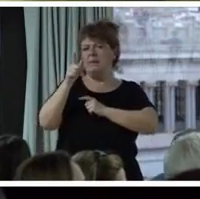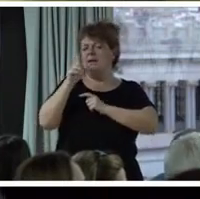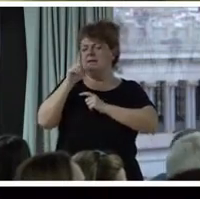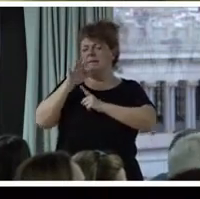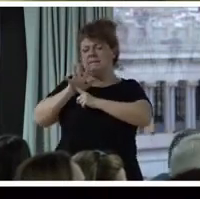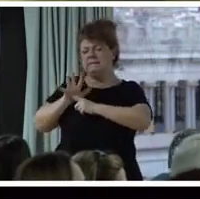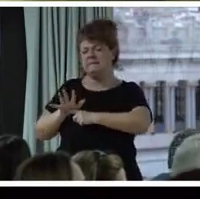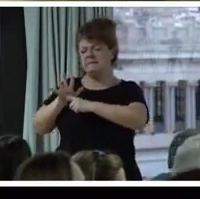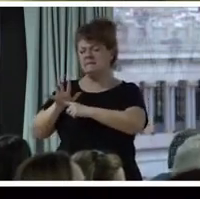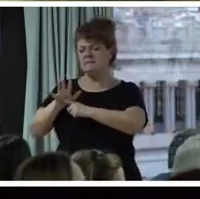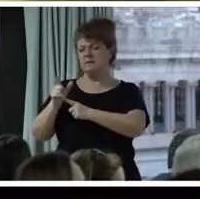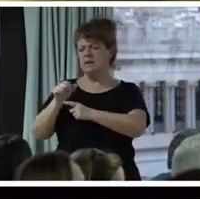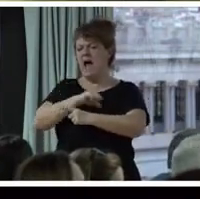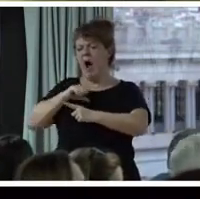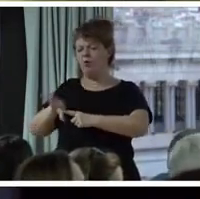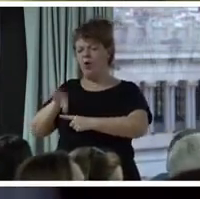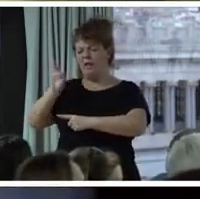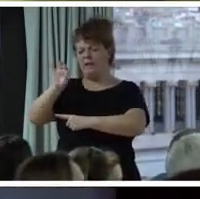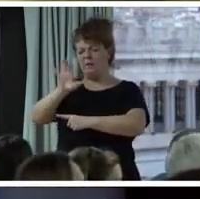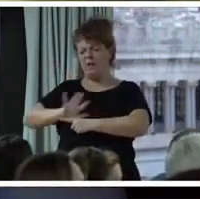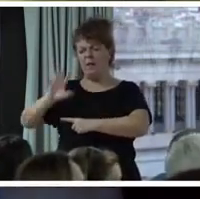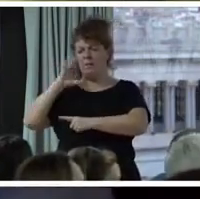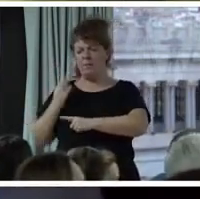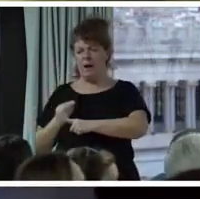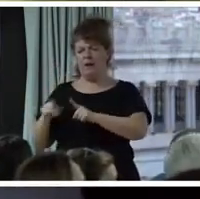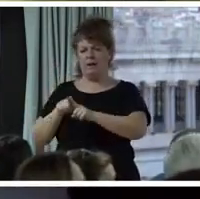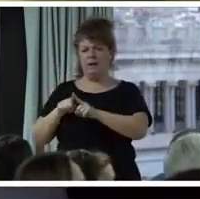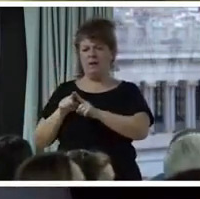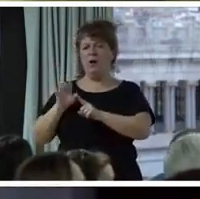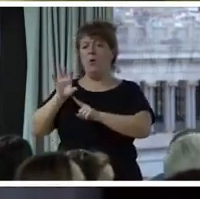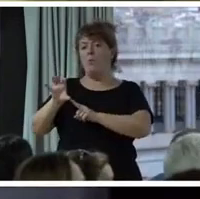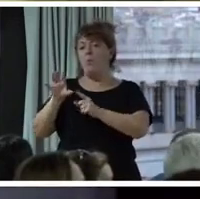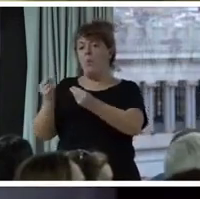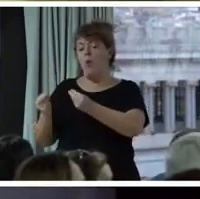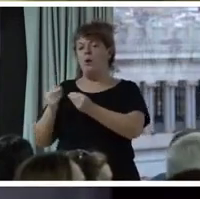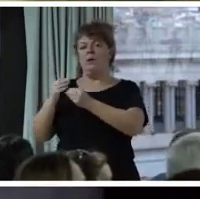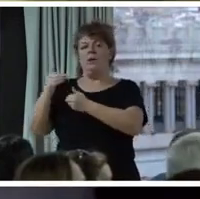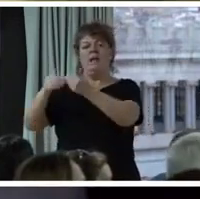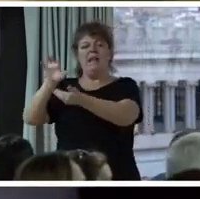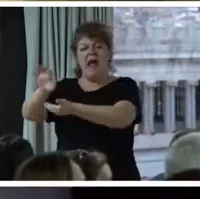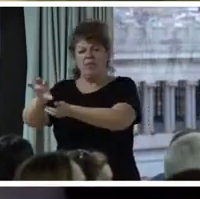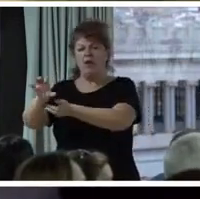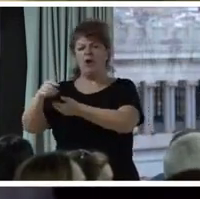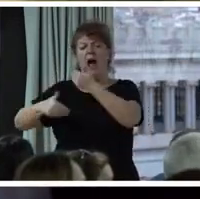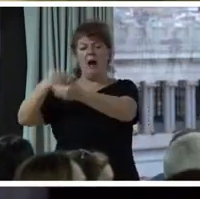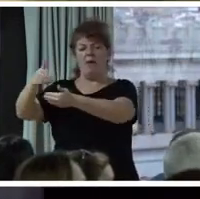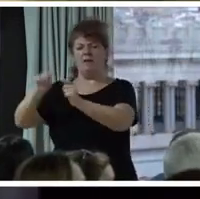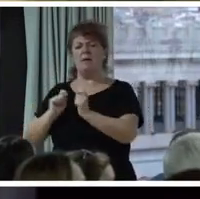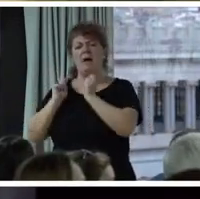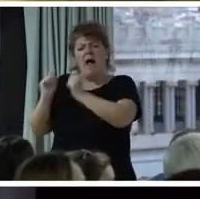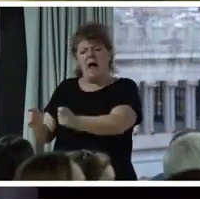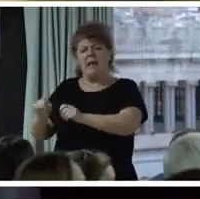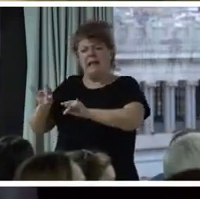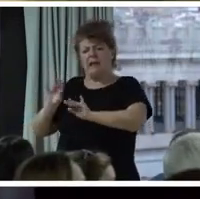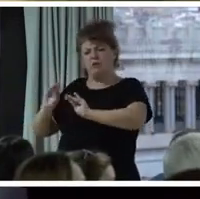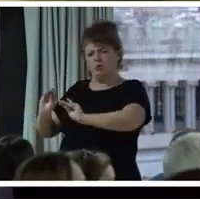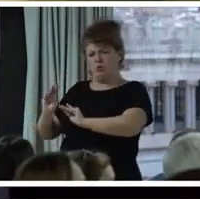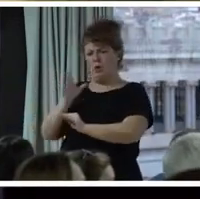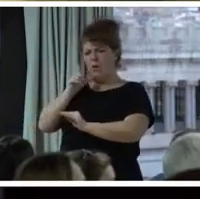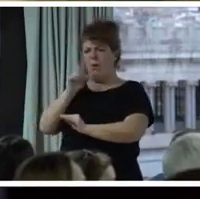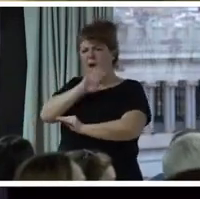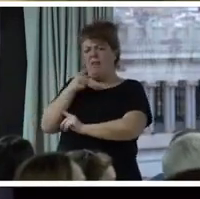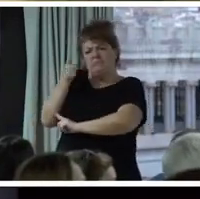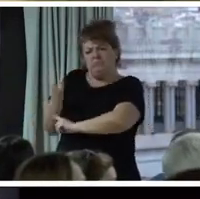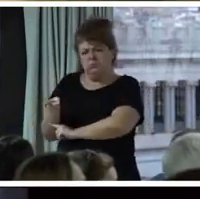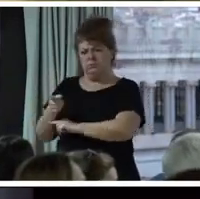reprimiendo su autodeterminación imponiendo dominación racial y avanzando en la acisi territorial por la